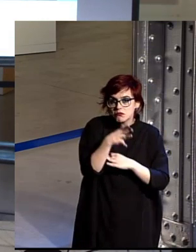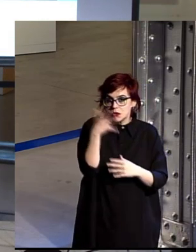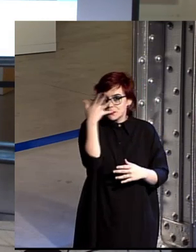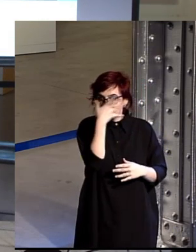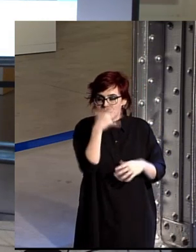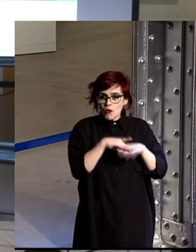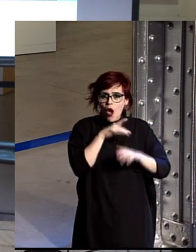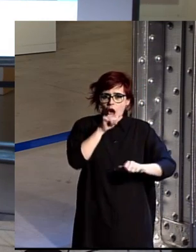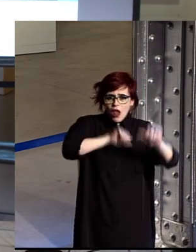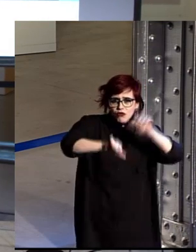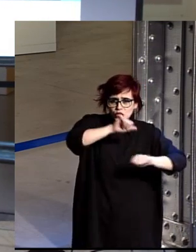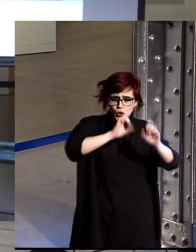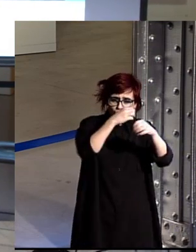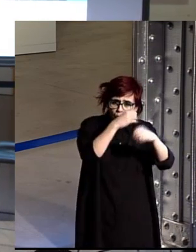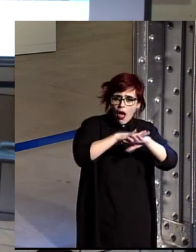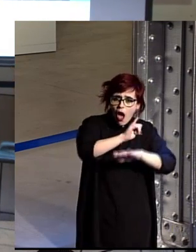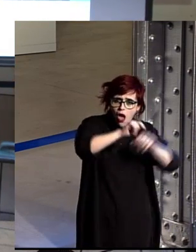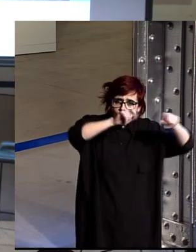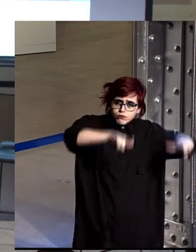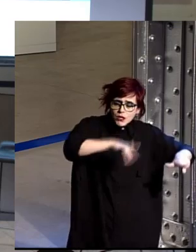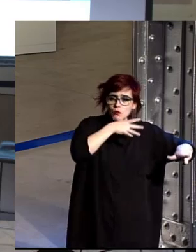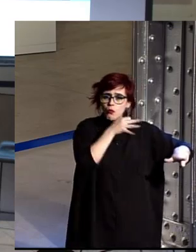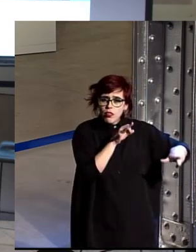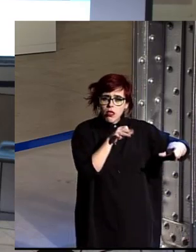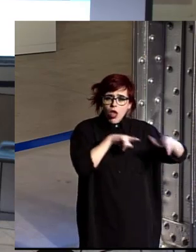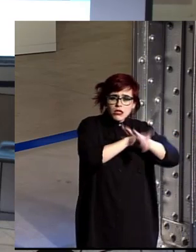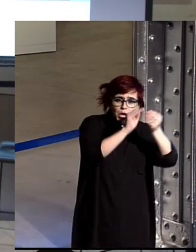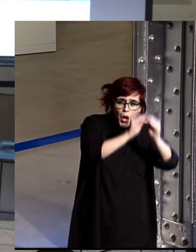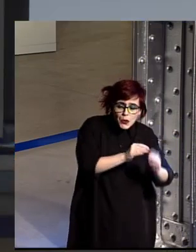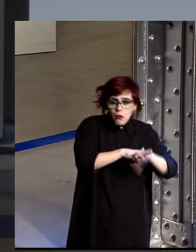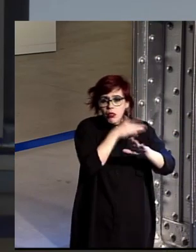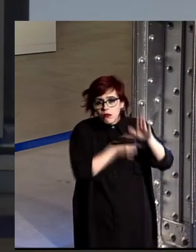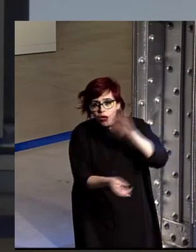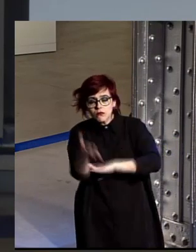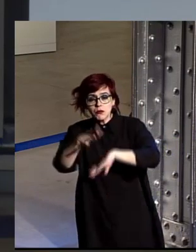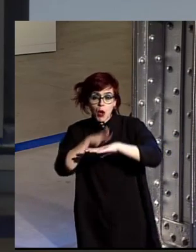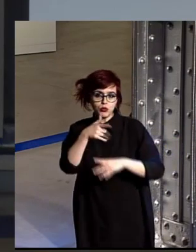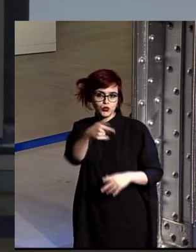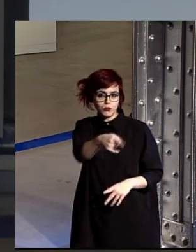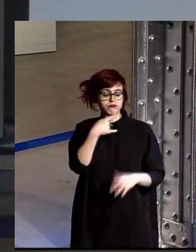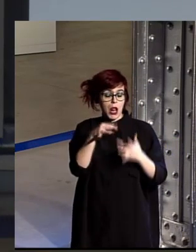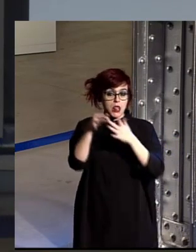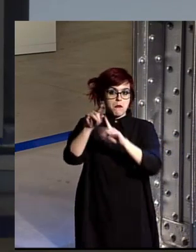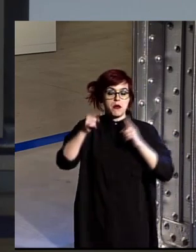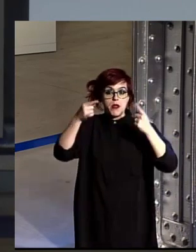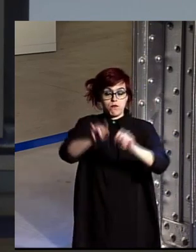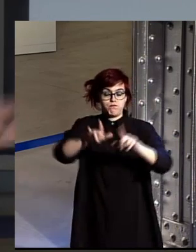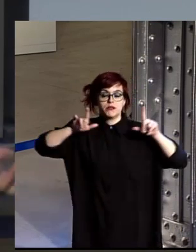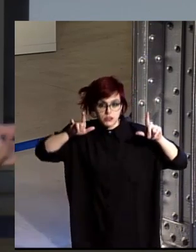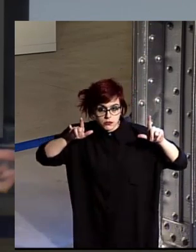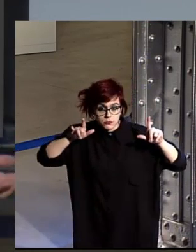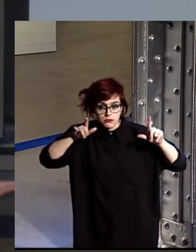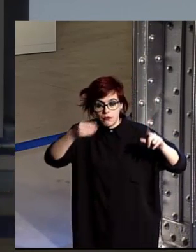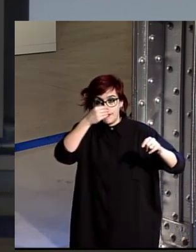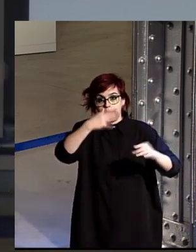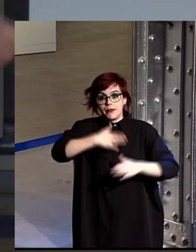hacer de lo que tenemos en el laboratorio, del último que hemos desarrollado, se podría aplicar a ébola. Oye, tú que has escrito el reportaje, ¿por qué no te metes tú el primero? Entonces me cayó, entre comillas, el